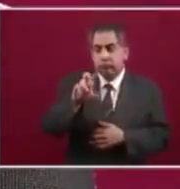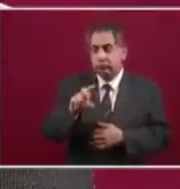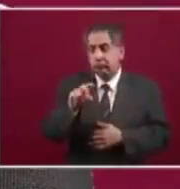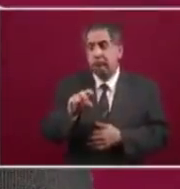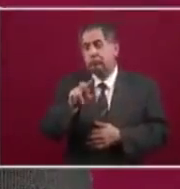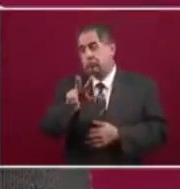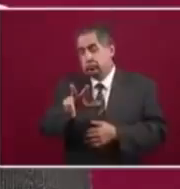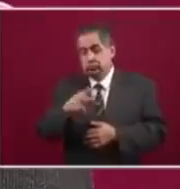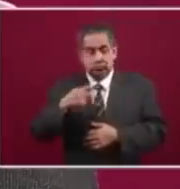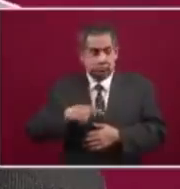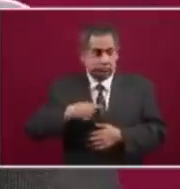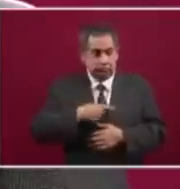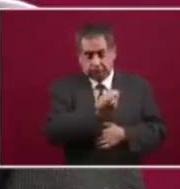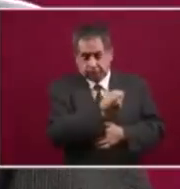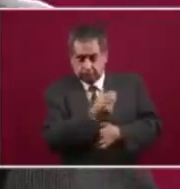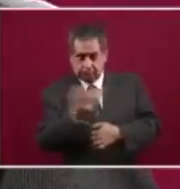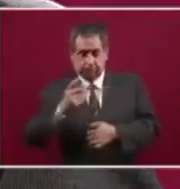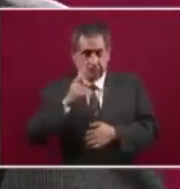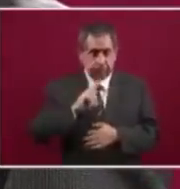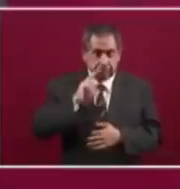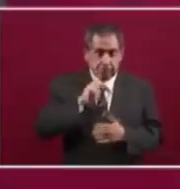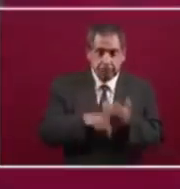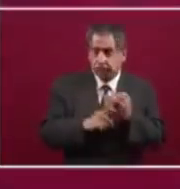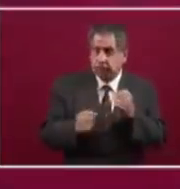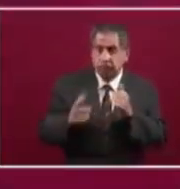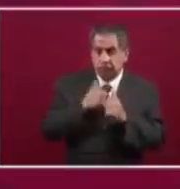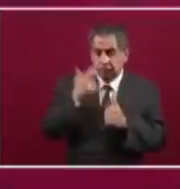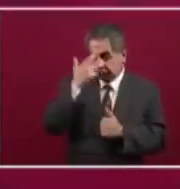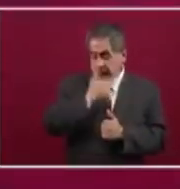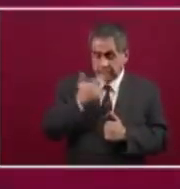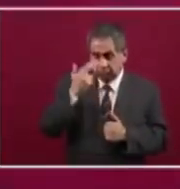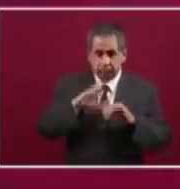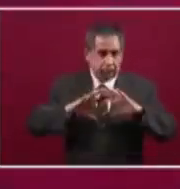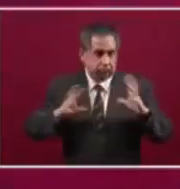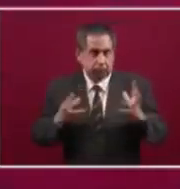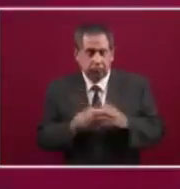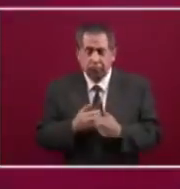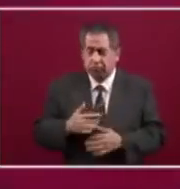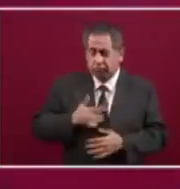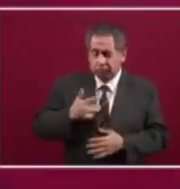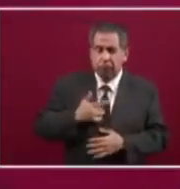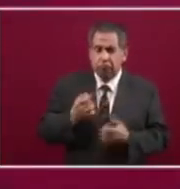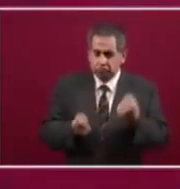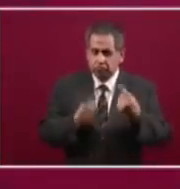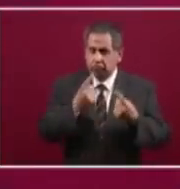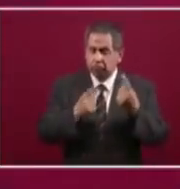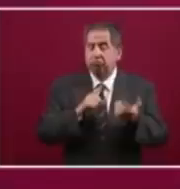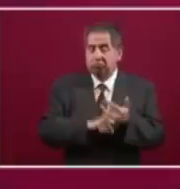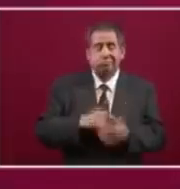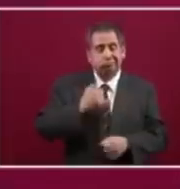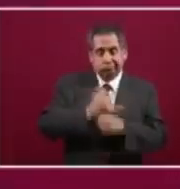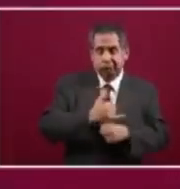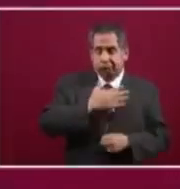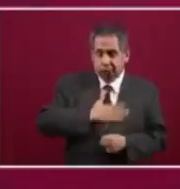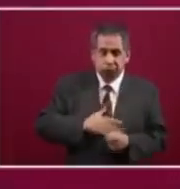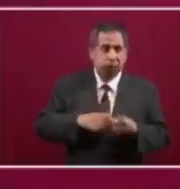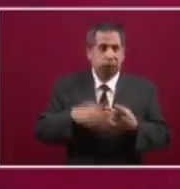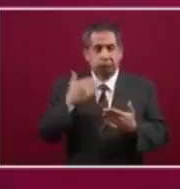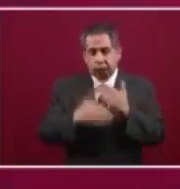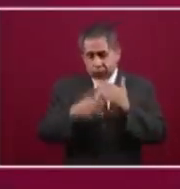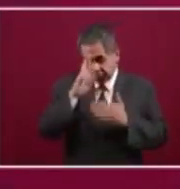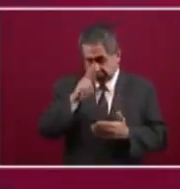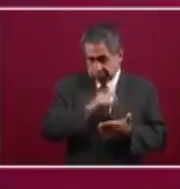casos en particular que la primera revisión consideramos que hay elementos de injusticia de violaciones a su